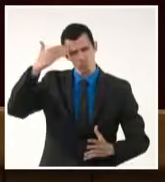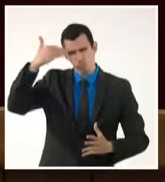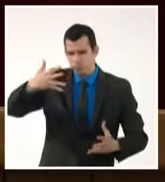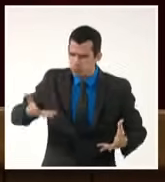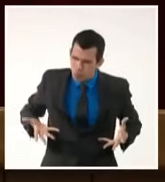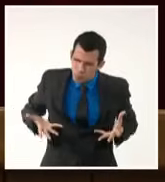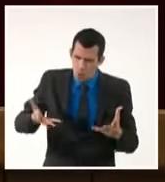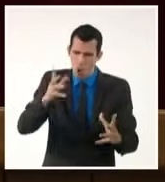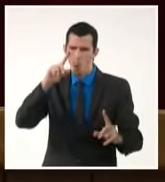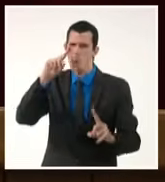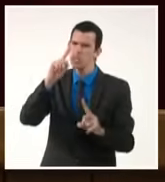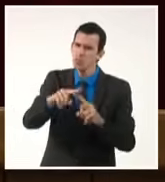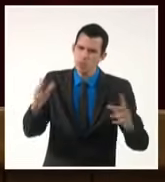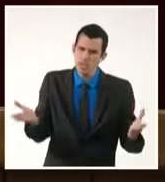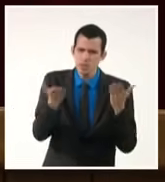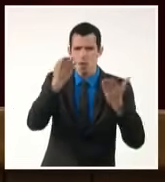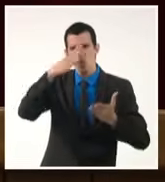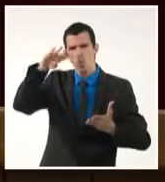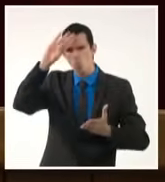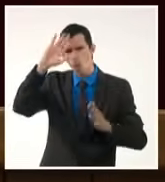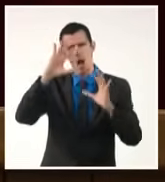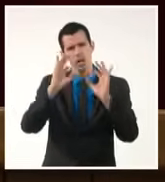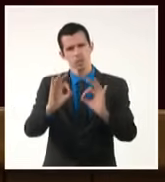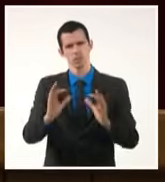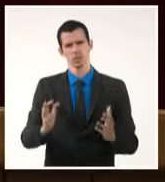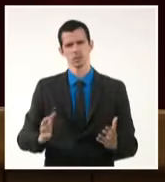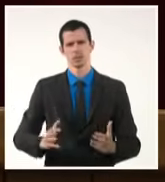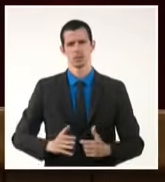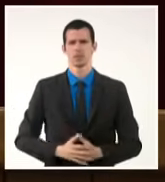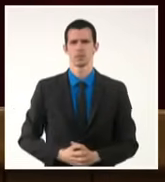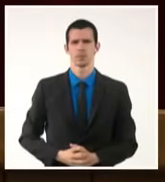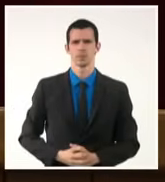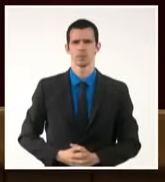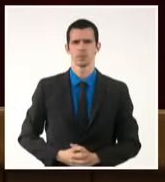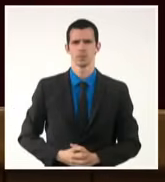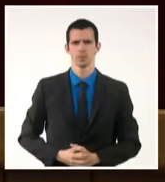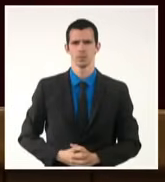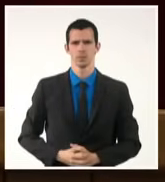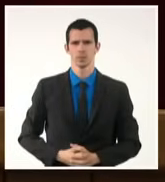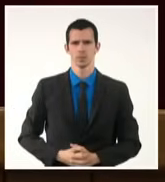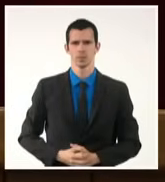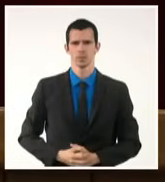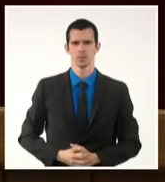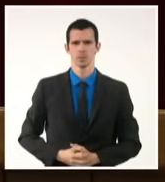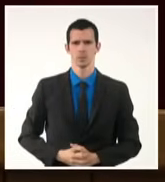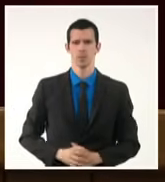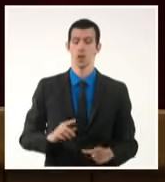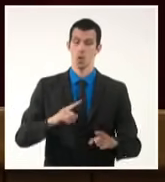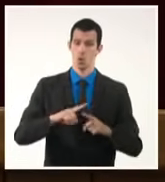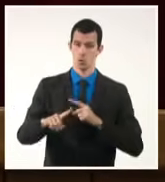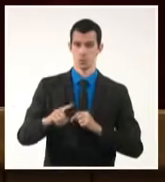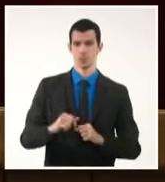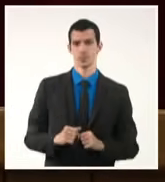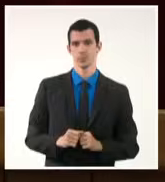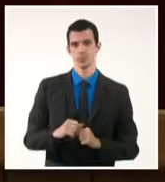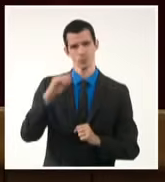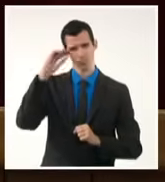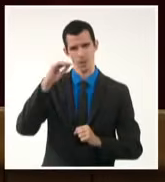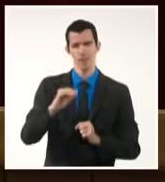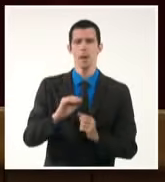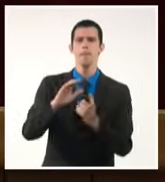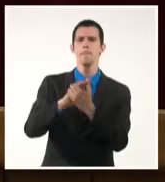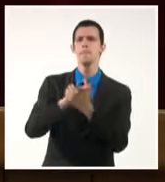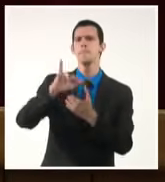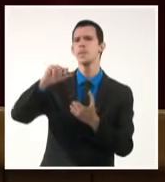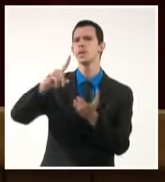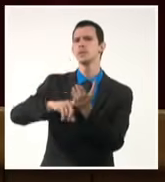país. Es importante también el desarrollo de las MIPYMES estatales, concebidas como estructuras más